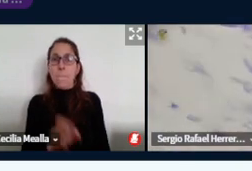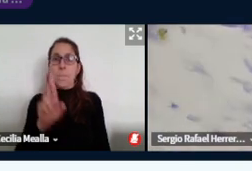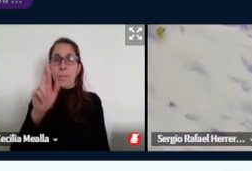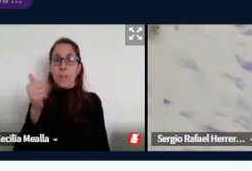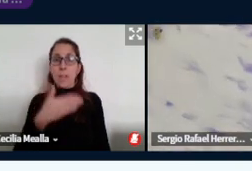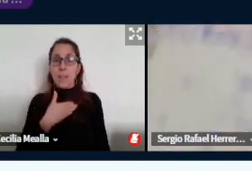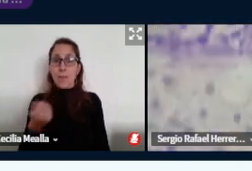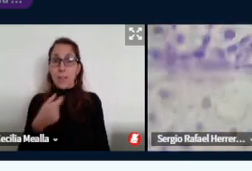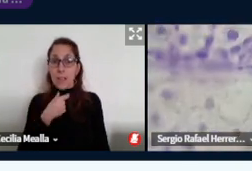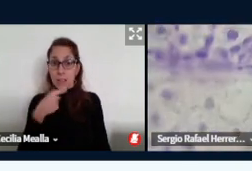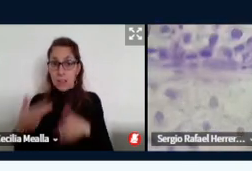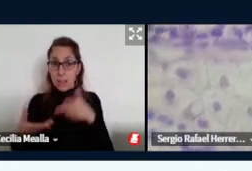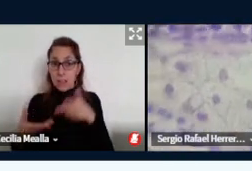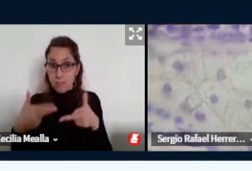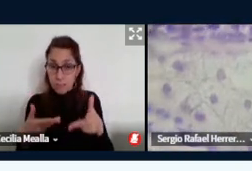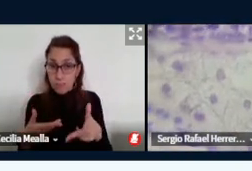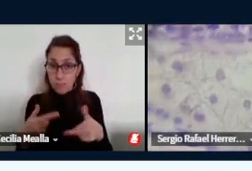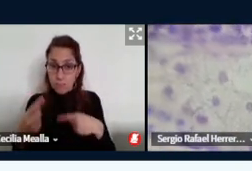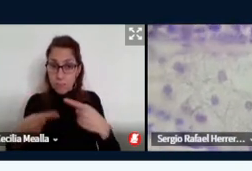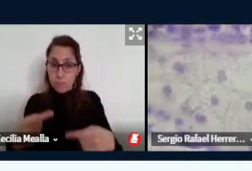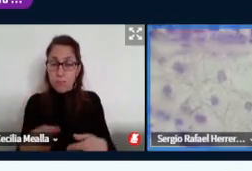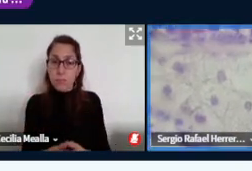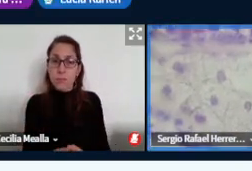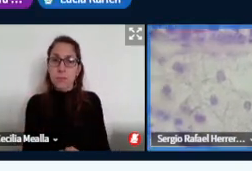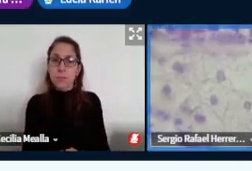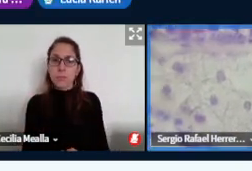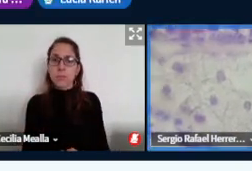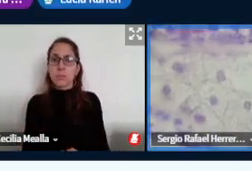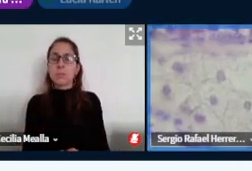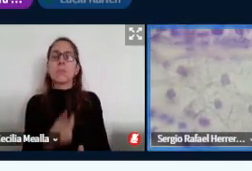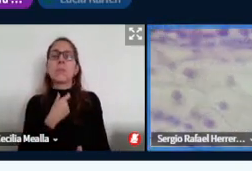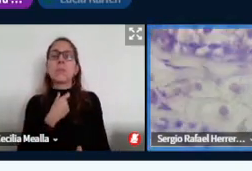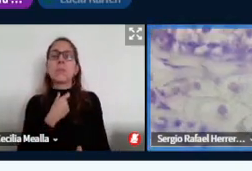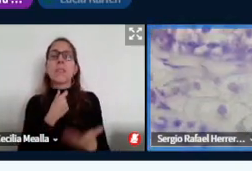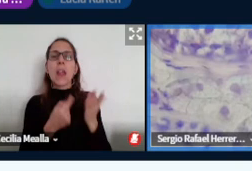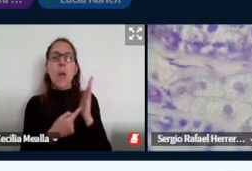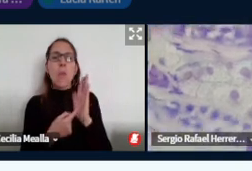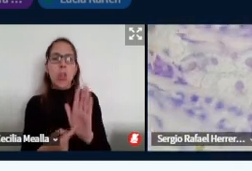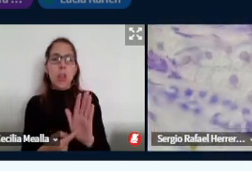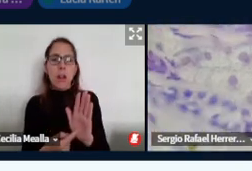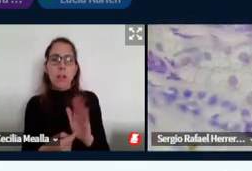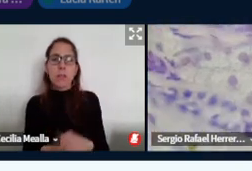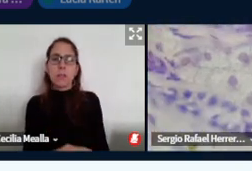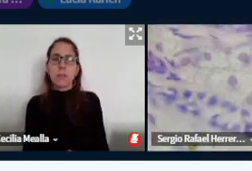Rafa, ¿querés seguir? Así le hacemos un... Acá quería mostrar unas...